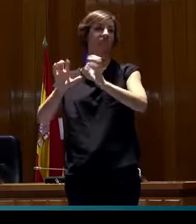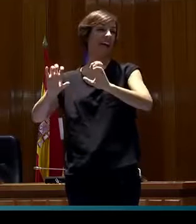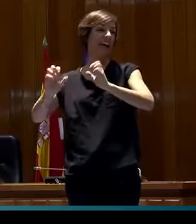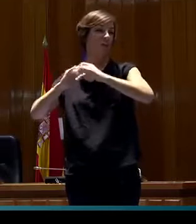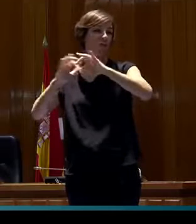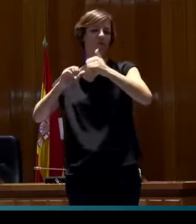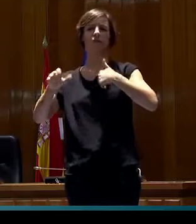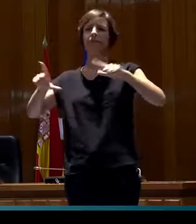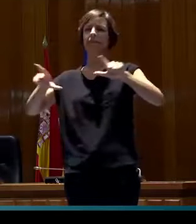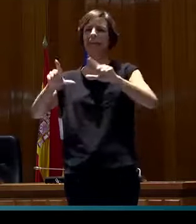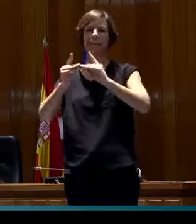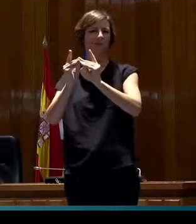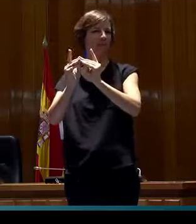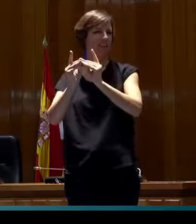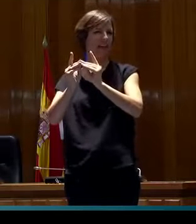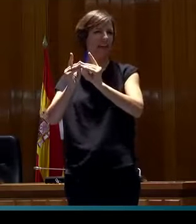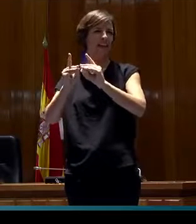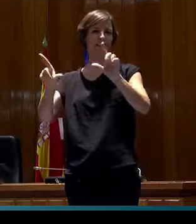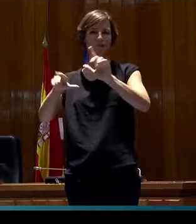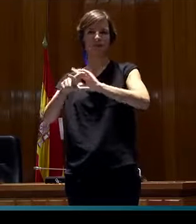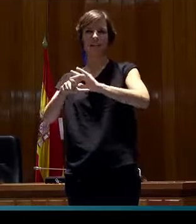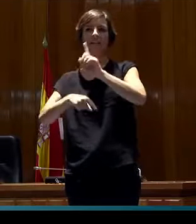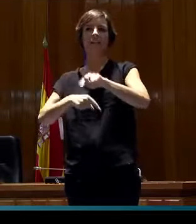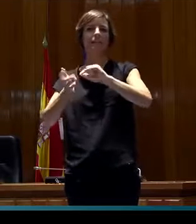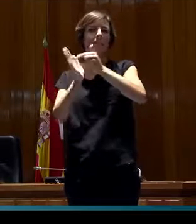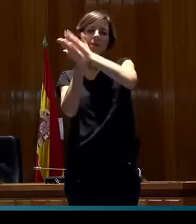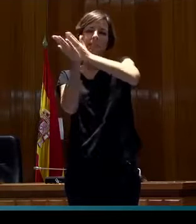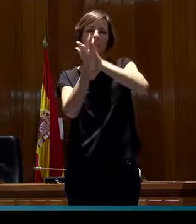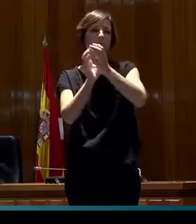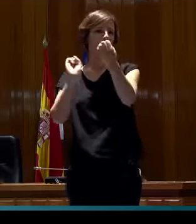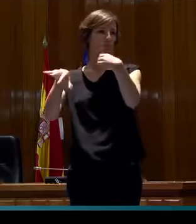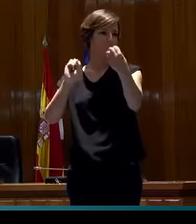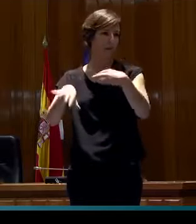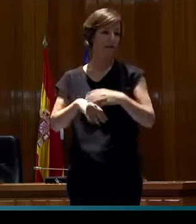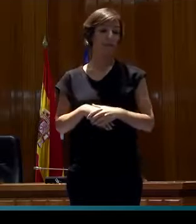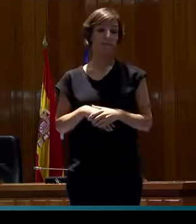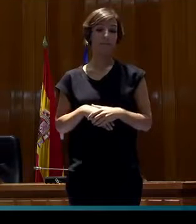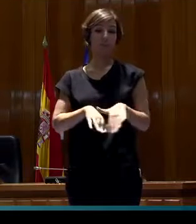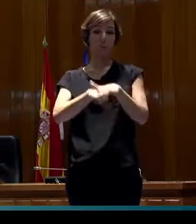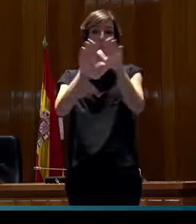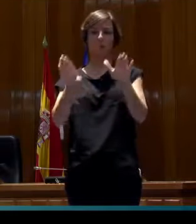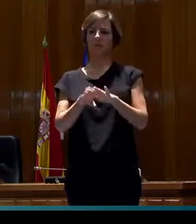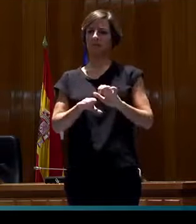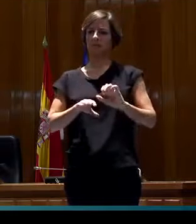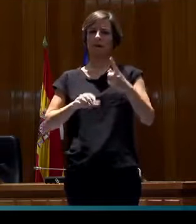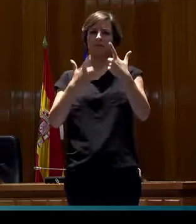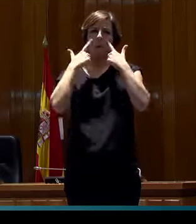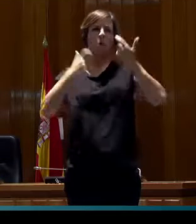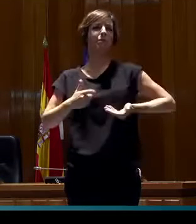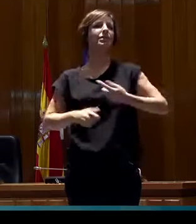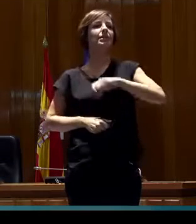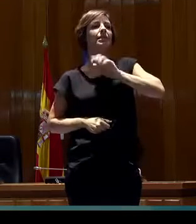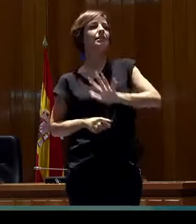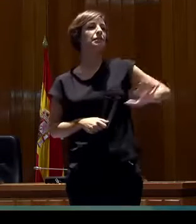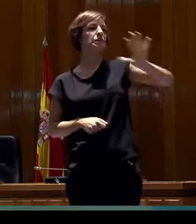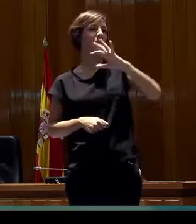la televisión digital y de los sistemas multimedia, ¿no? Y finalmente, lo más importante quizás en el marco español, es